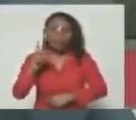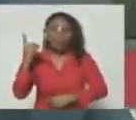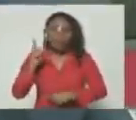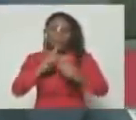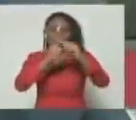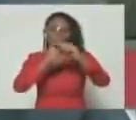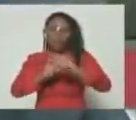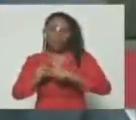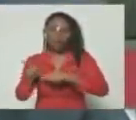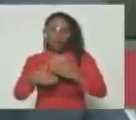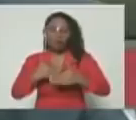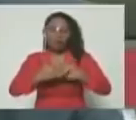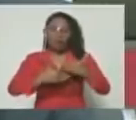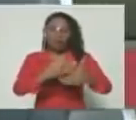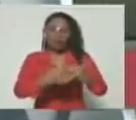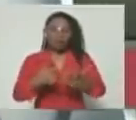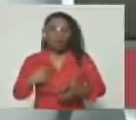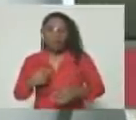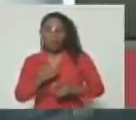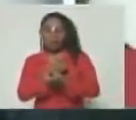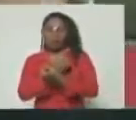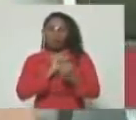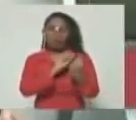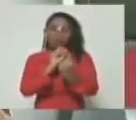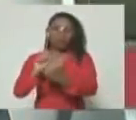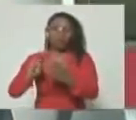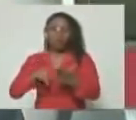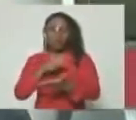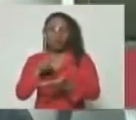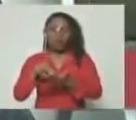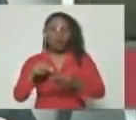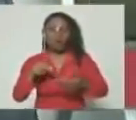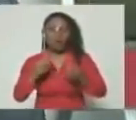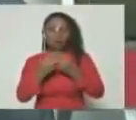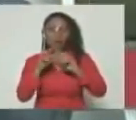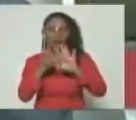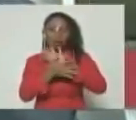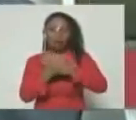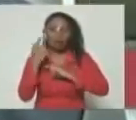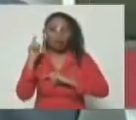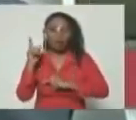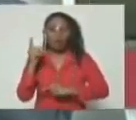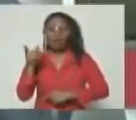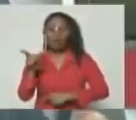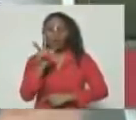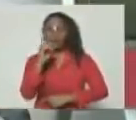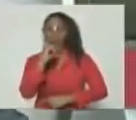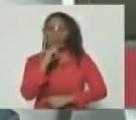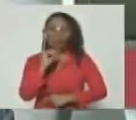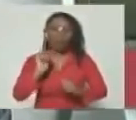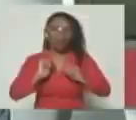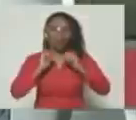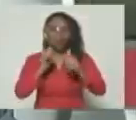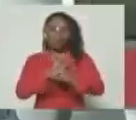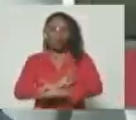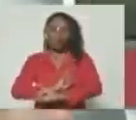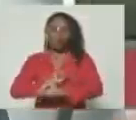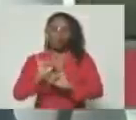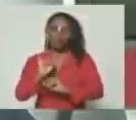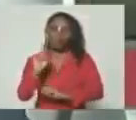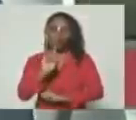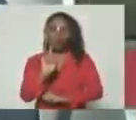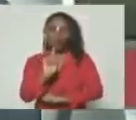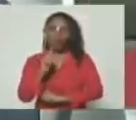sumarse a este proceso de diálogo, paz y reconciliación nacional, que correctamente no tiene fecha de inicio ni de caducidad.